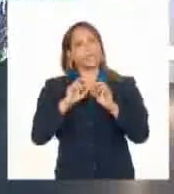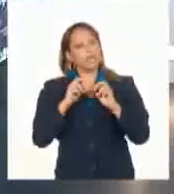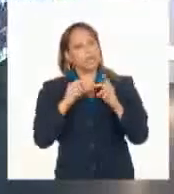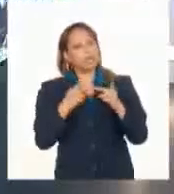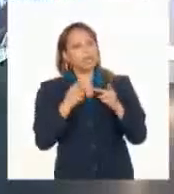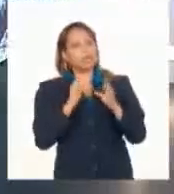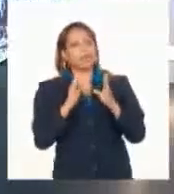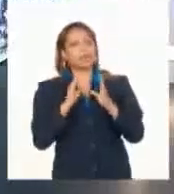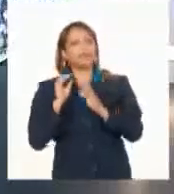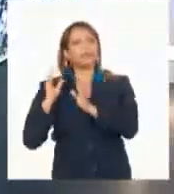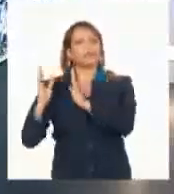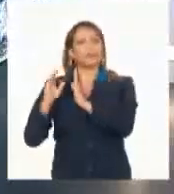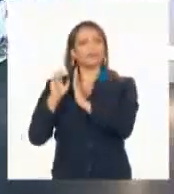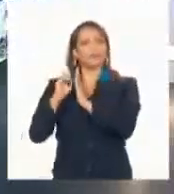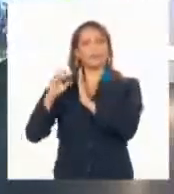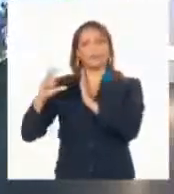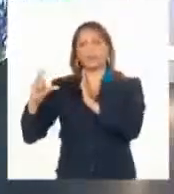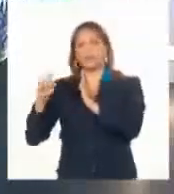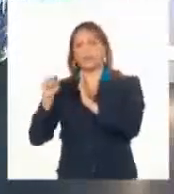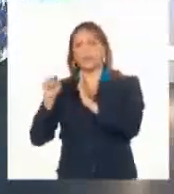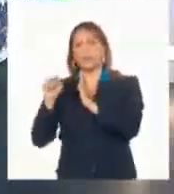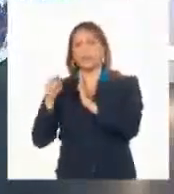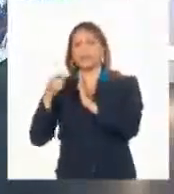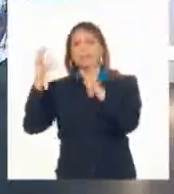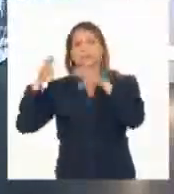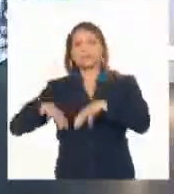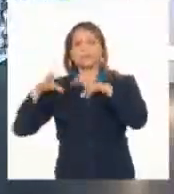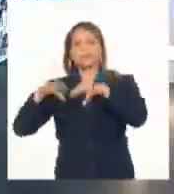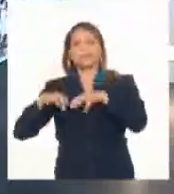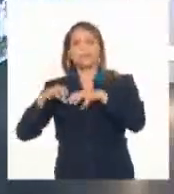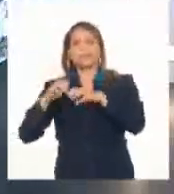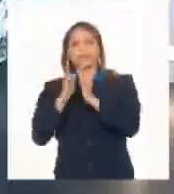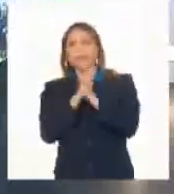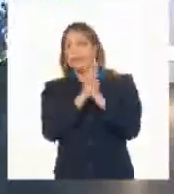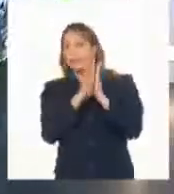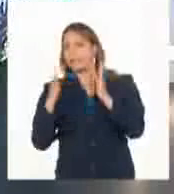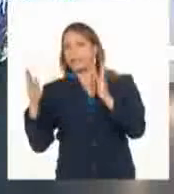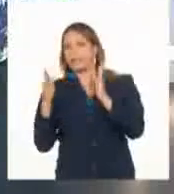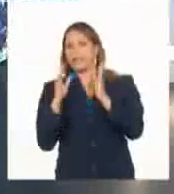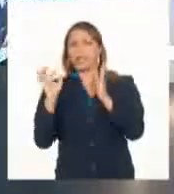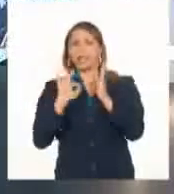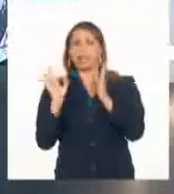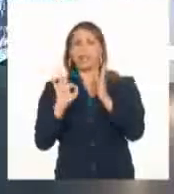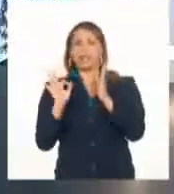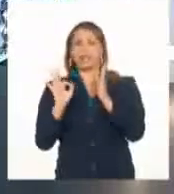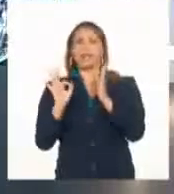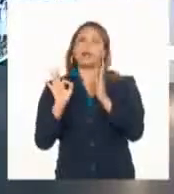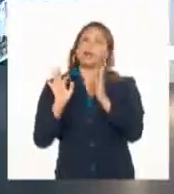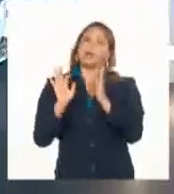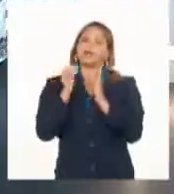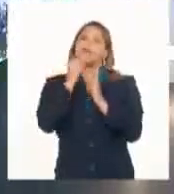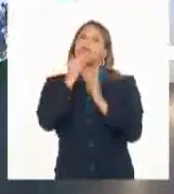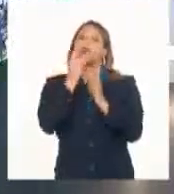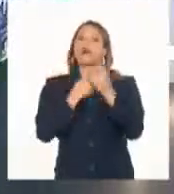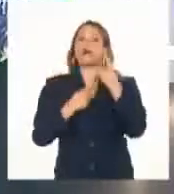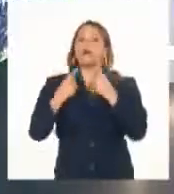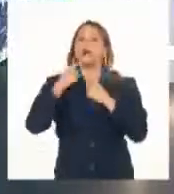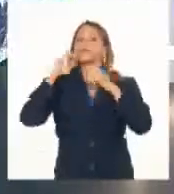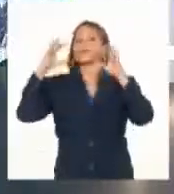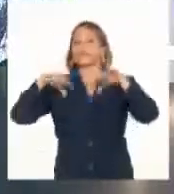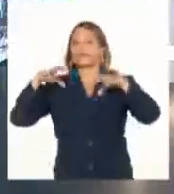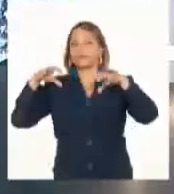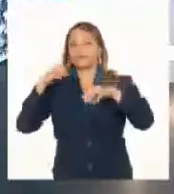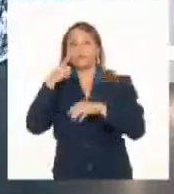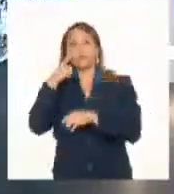parte occidental. ¿No se están reportando lluvias en esta mitad? Pueden haber aisladas lluvias, pero se puede apreciar